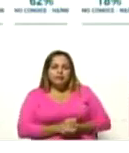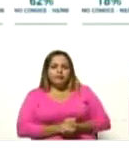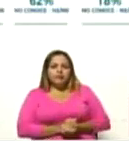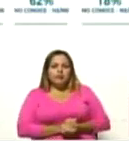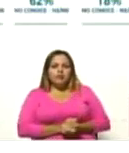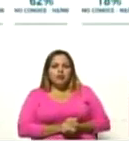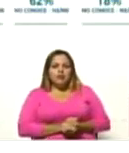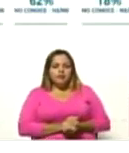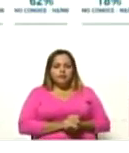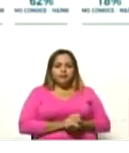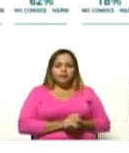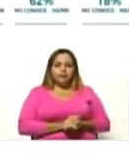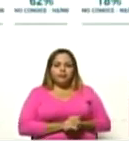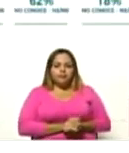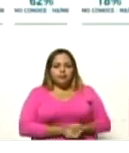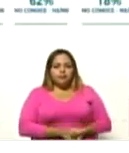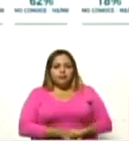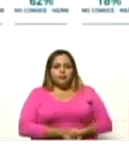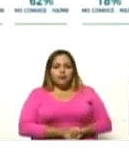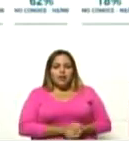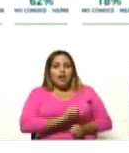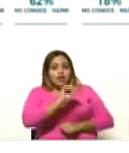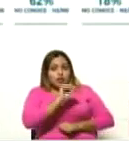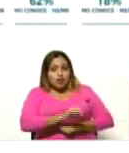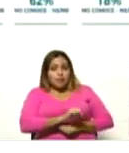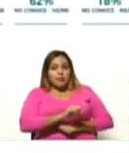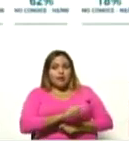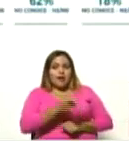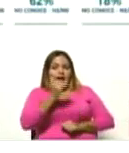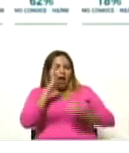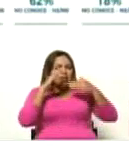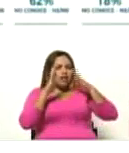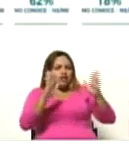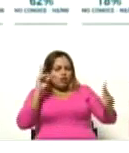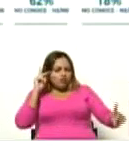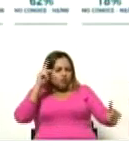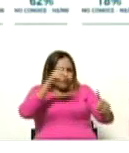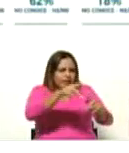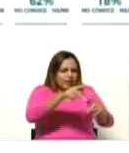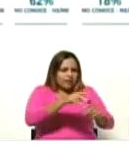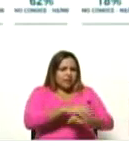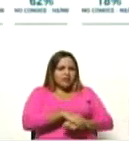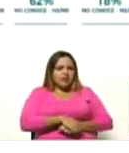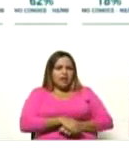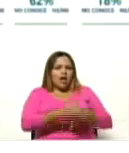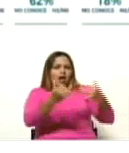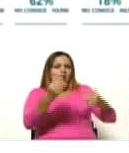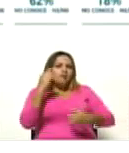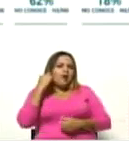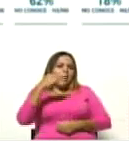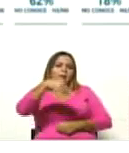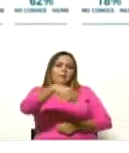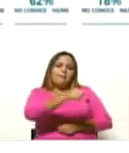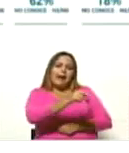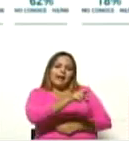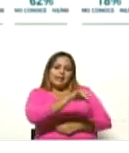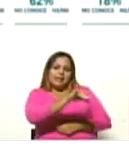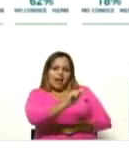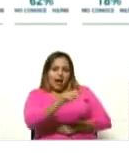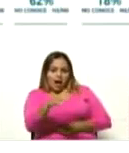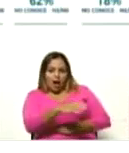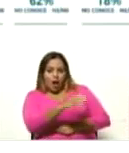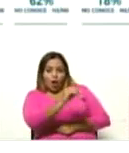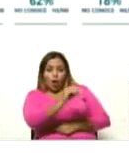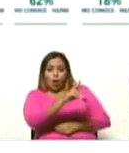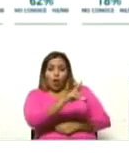muy probablemente fije su atención, su mirada hacia la candidatura, en este caso de María Corina Machado. Que, sí. Que